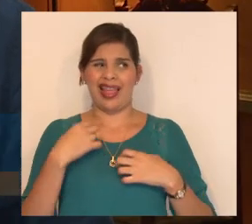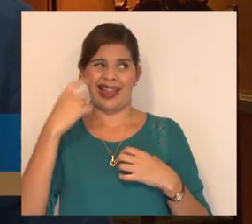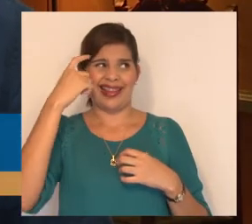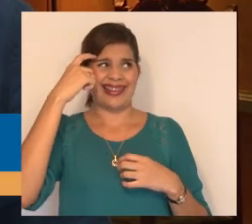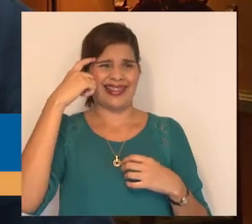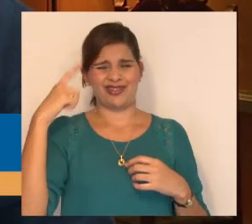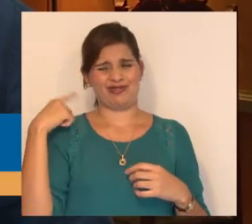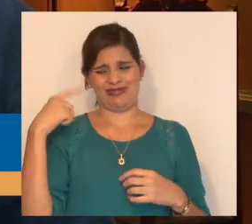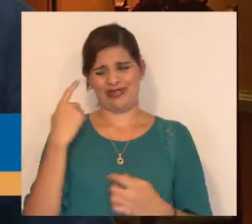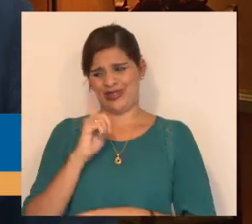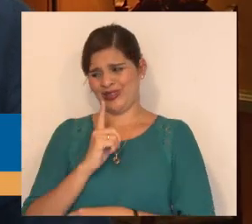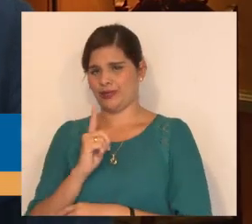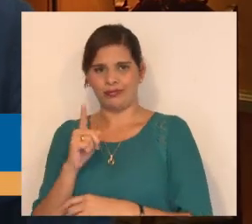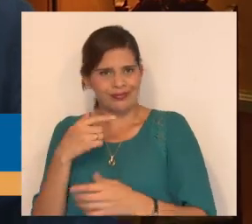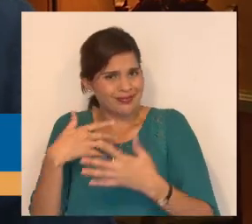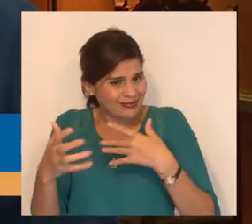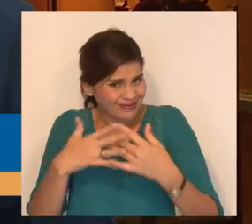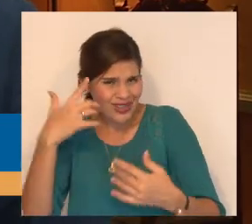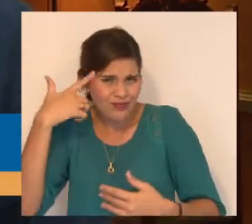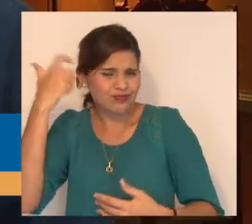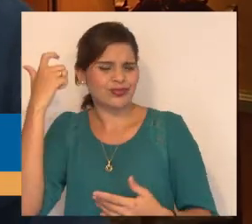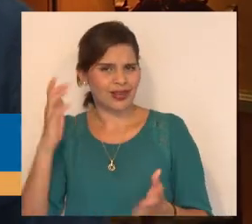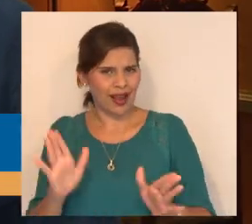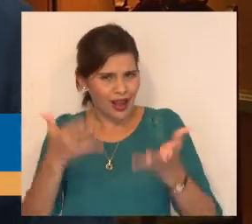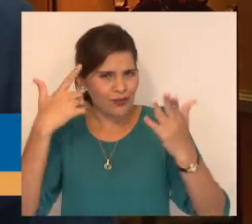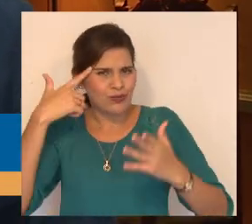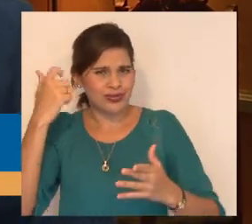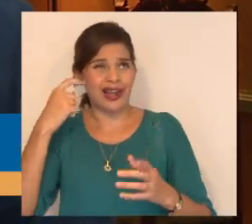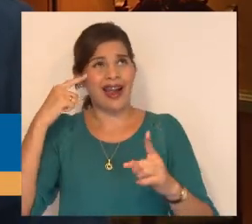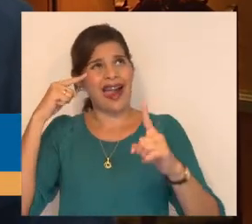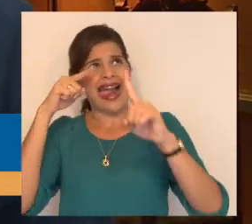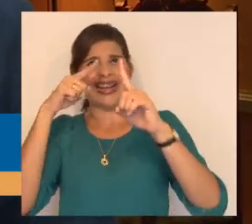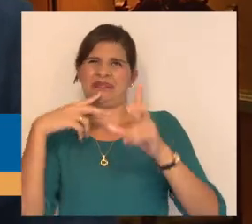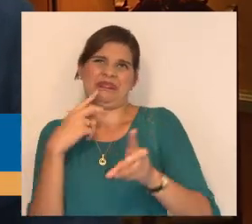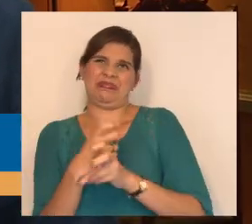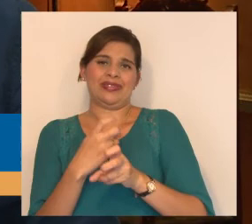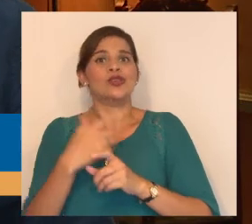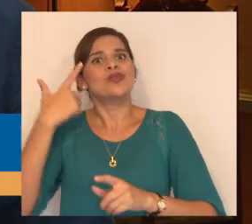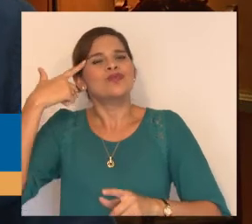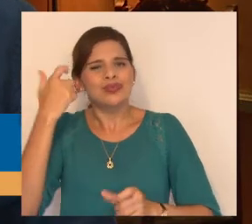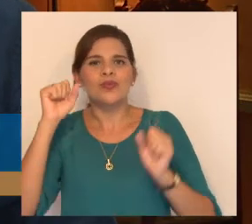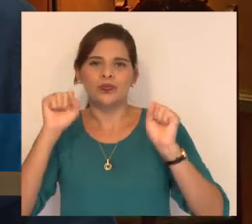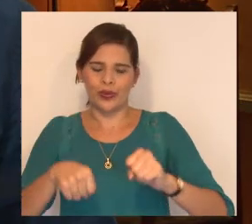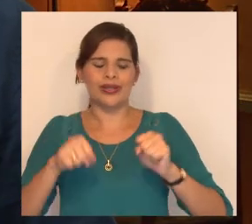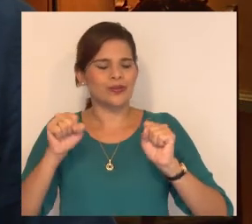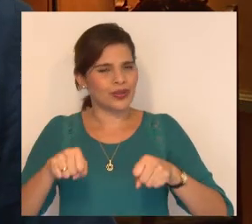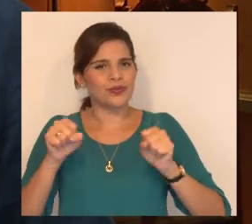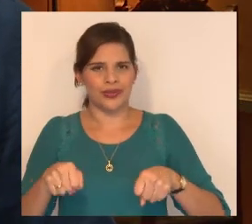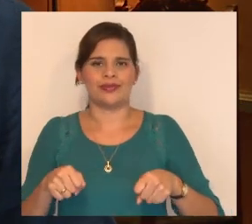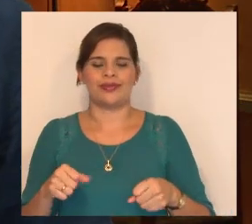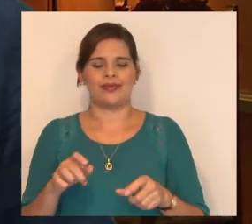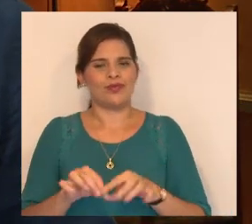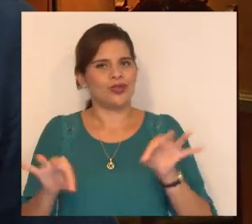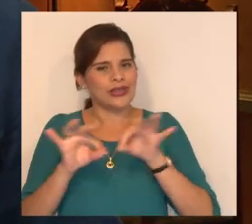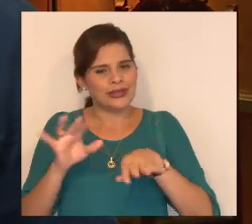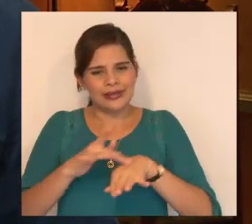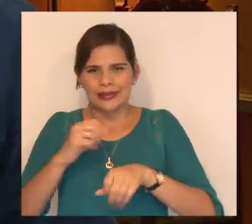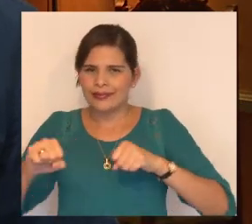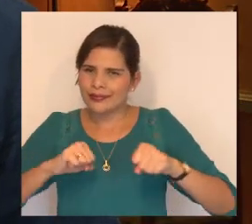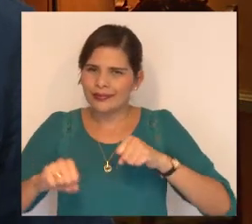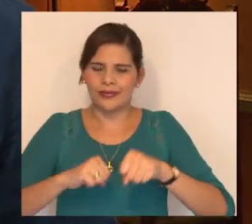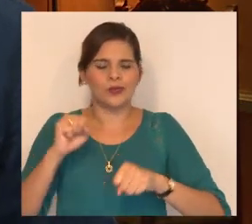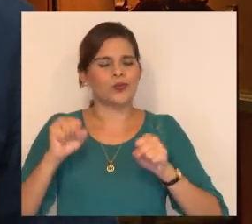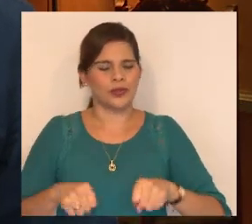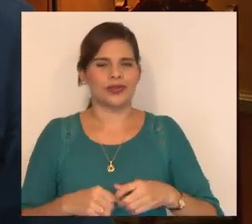quieran, apuéstenle a esas ideas irracionables que tengan en la cabeza, apuéstenle a esas ideas totalmente inalcanzables que ustedes